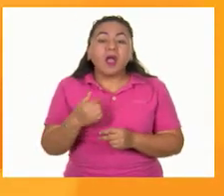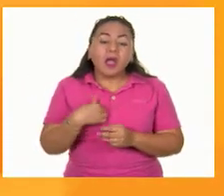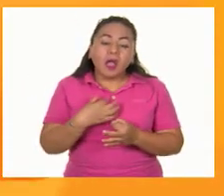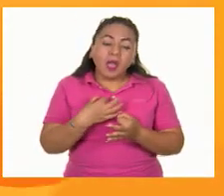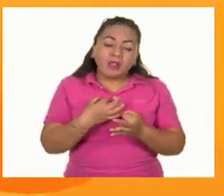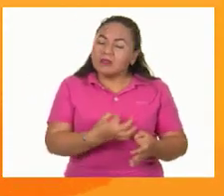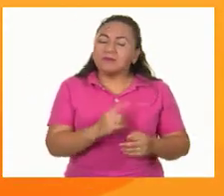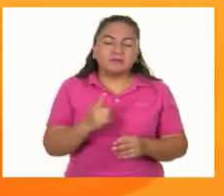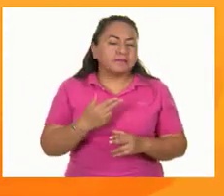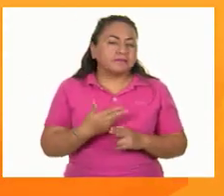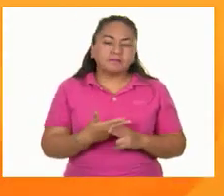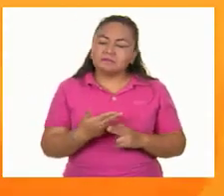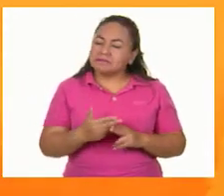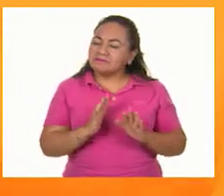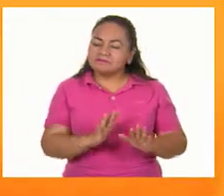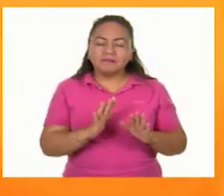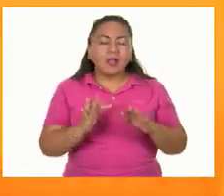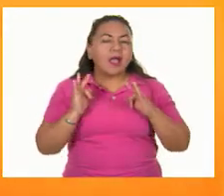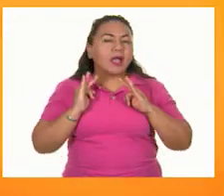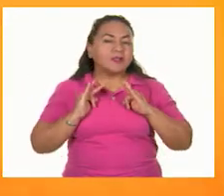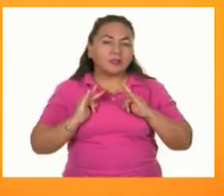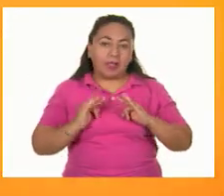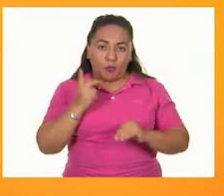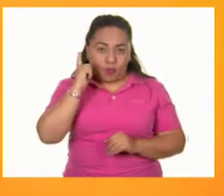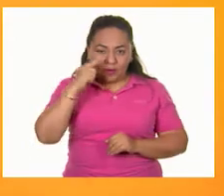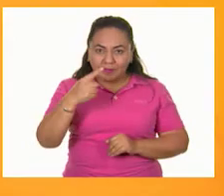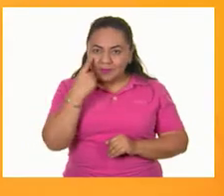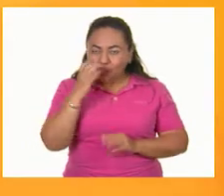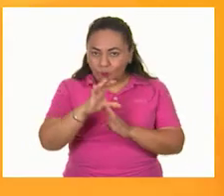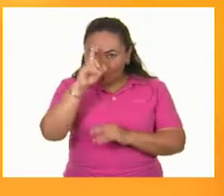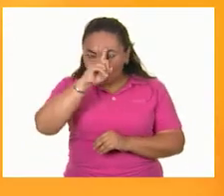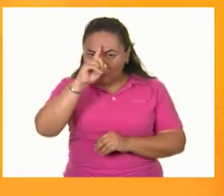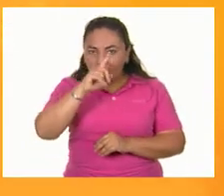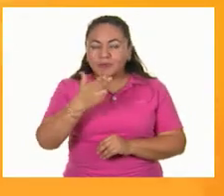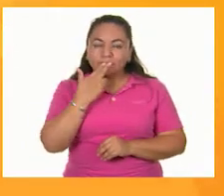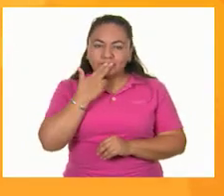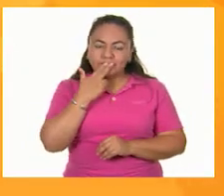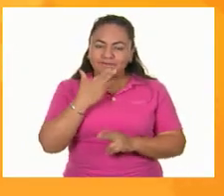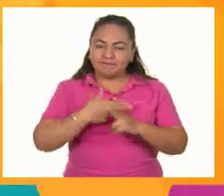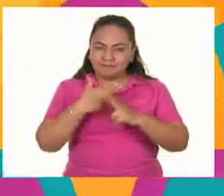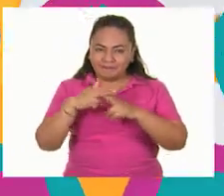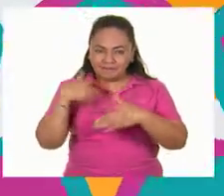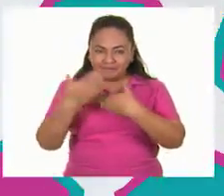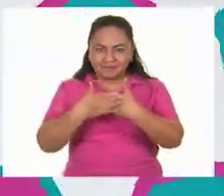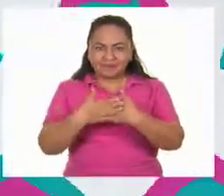mantente firme y tranquilo. Espero que estas sugerencias les sirvan. Hasta pronto.